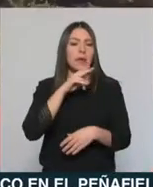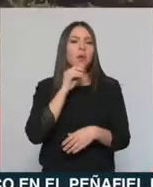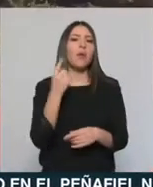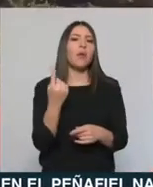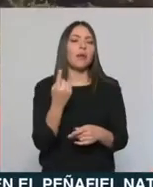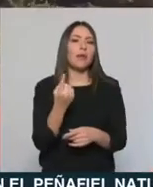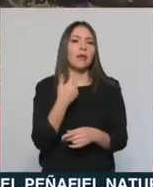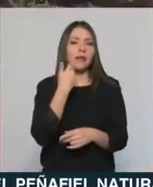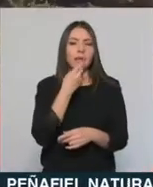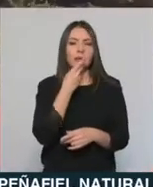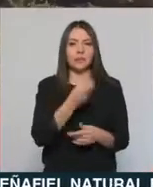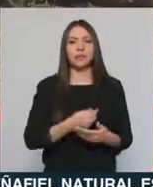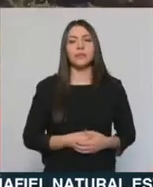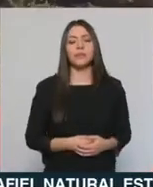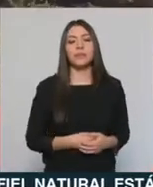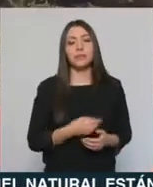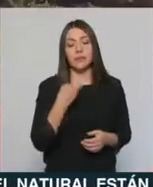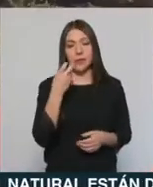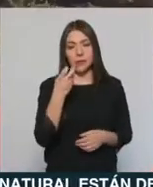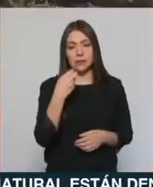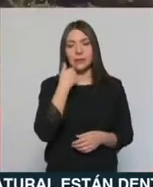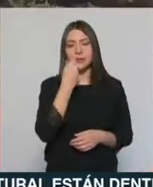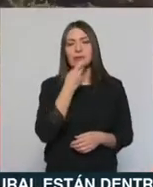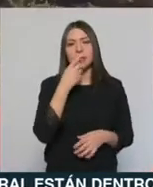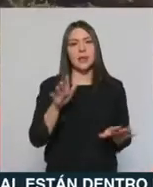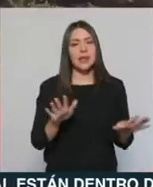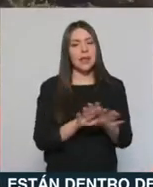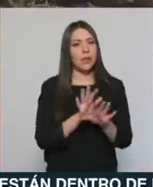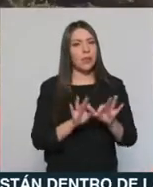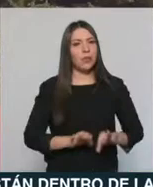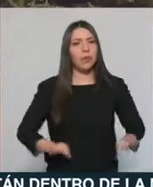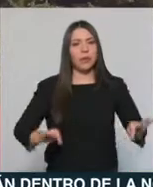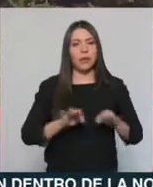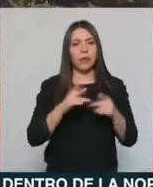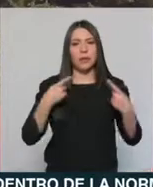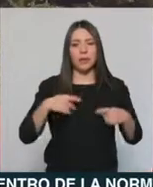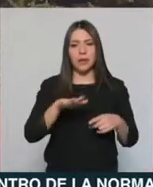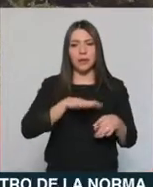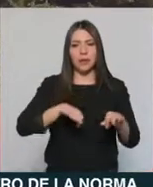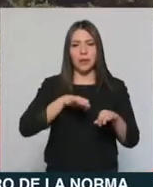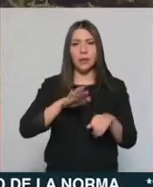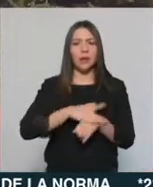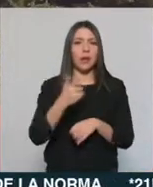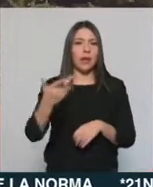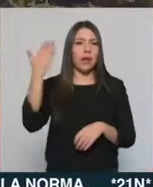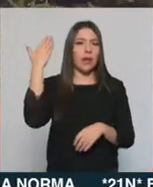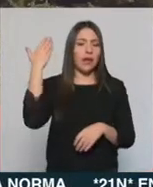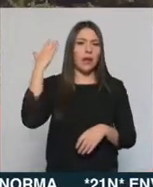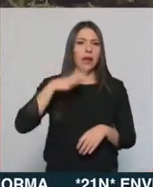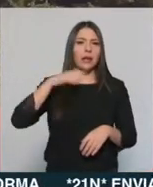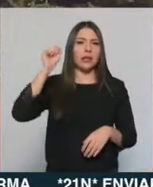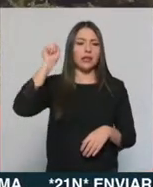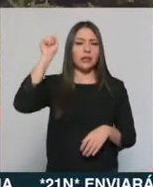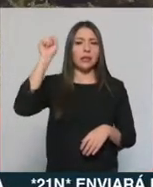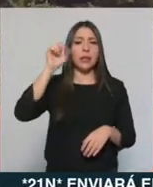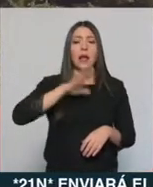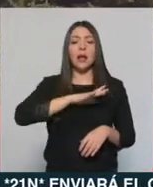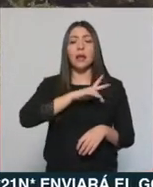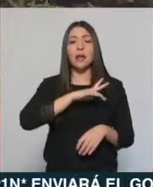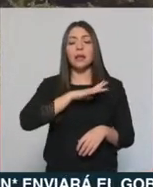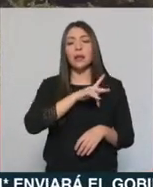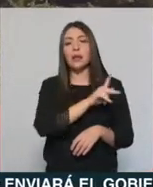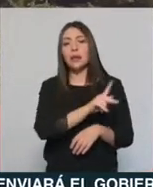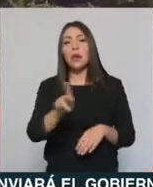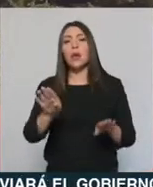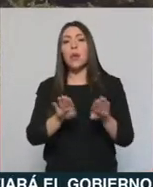manejar que esto es un avance significativo para los trabajadores. Había sistemas en algunos sindicatos que incluso llegaban a manejar la votación o la elección de